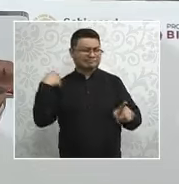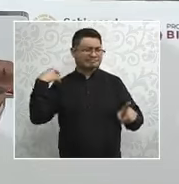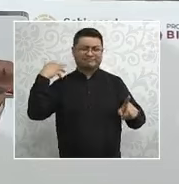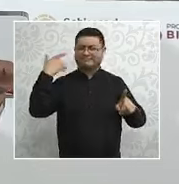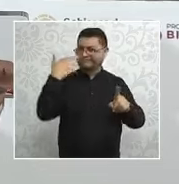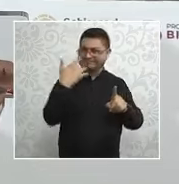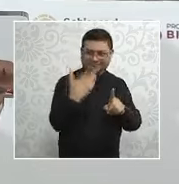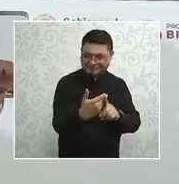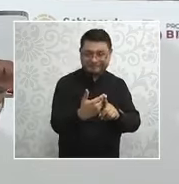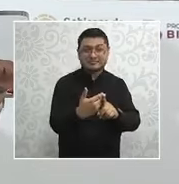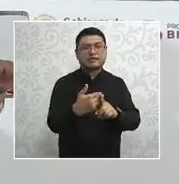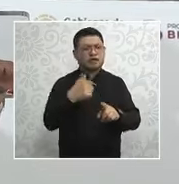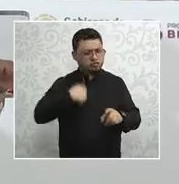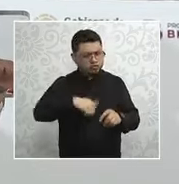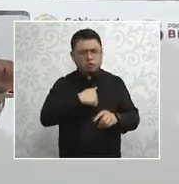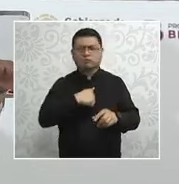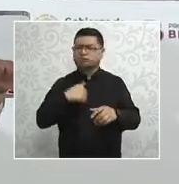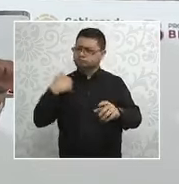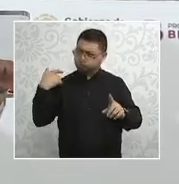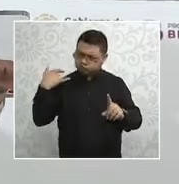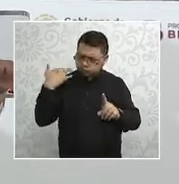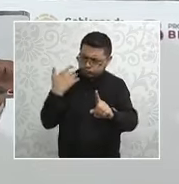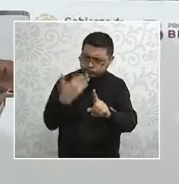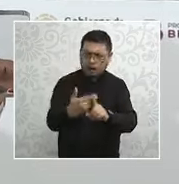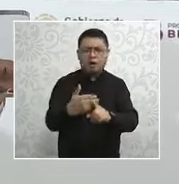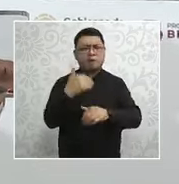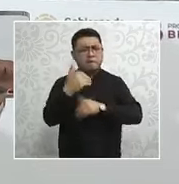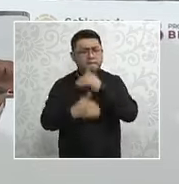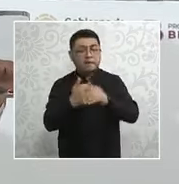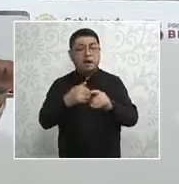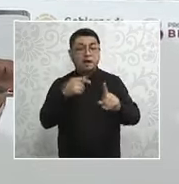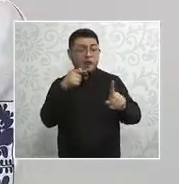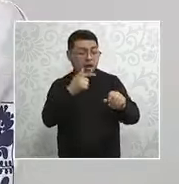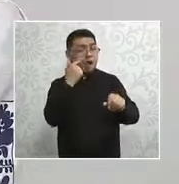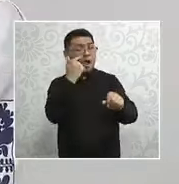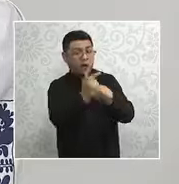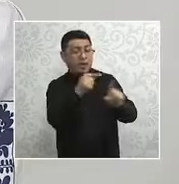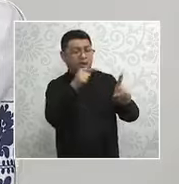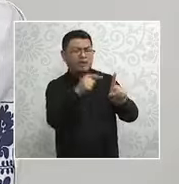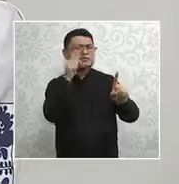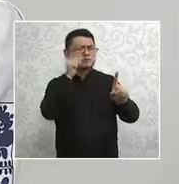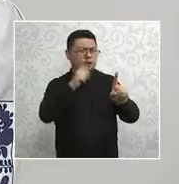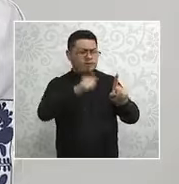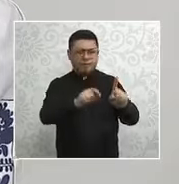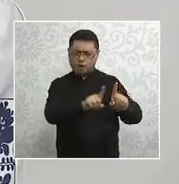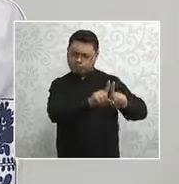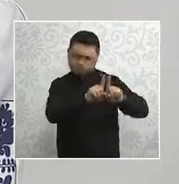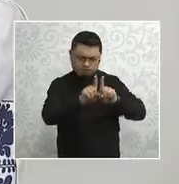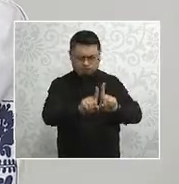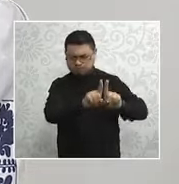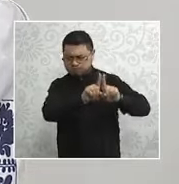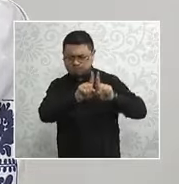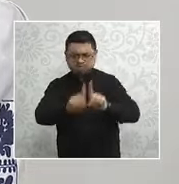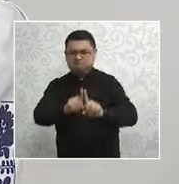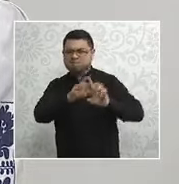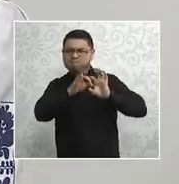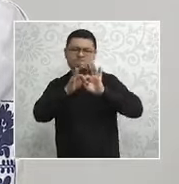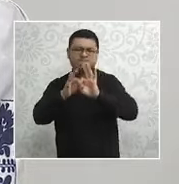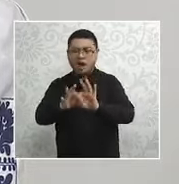ha estado del lado de los movimientos sociales al lado de la democracia y luchando por